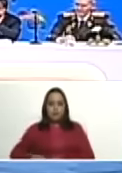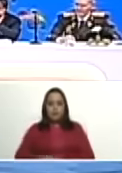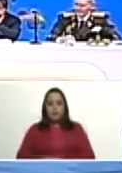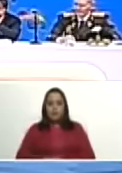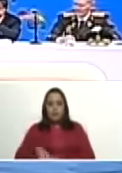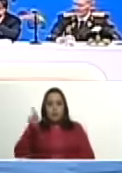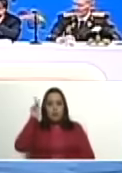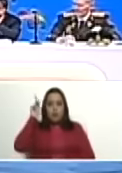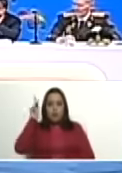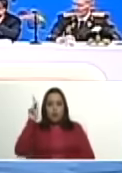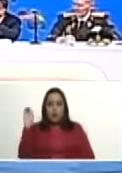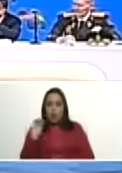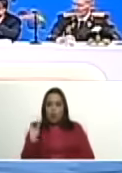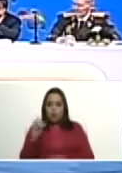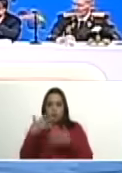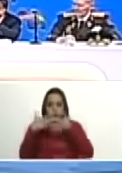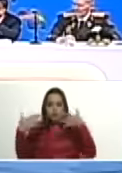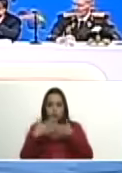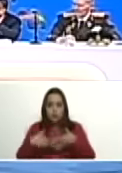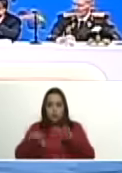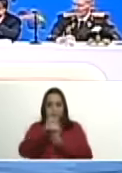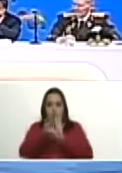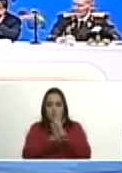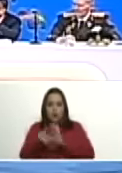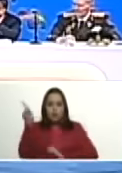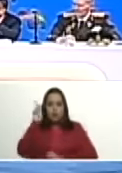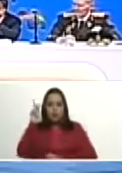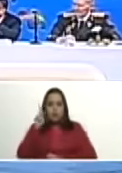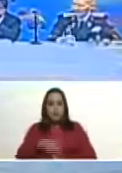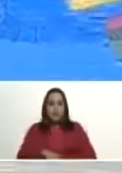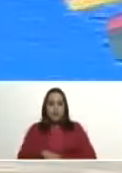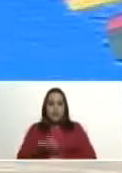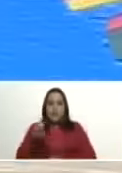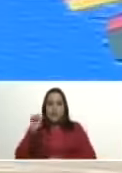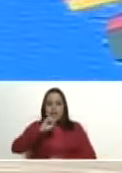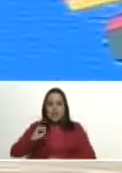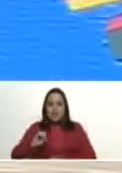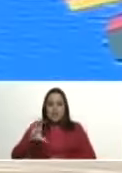profesor, corredactor de la Constitución, profesor Hernán Escarrá,